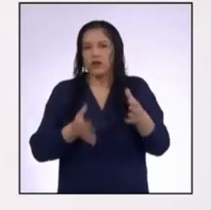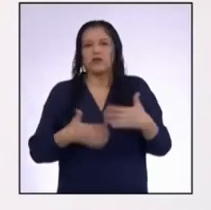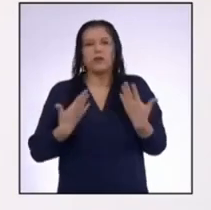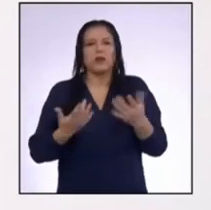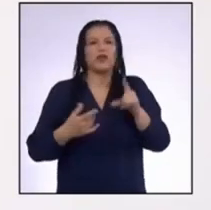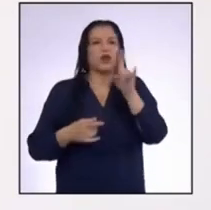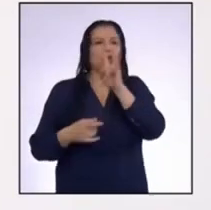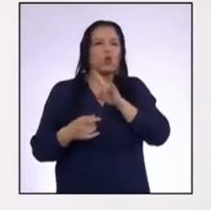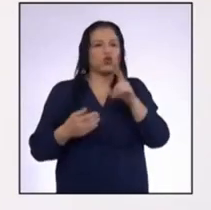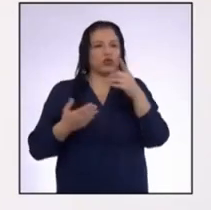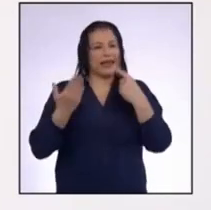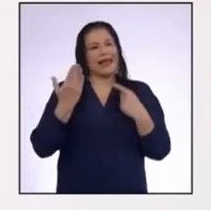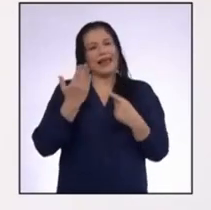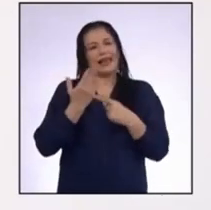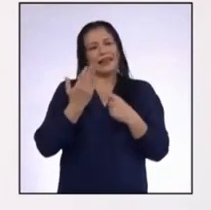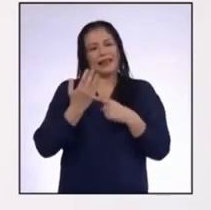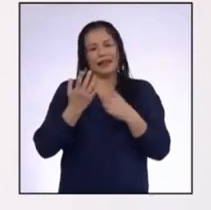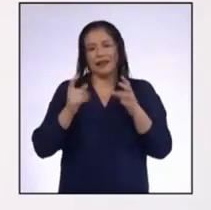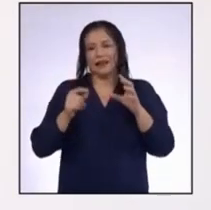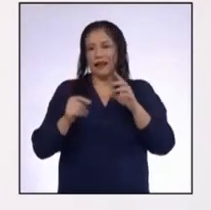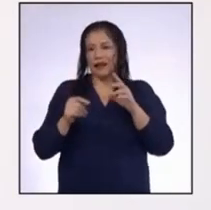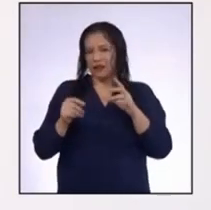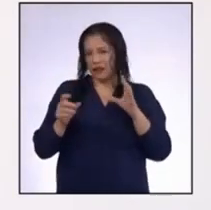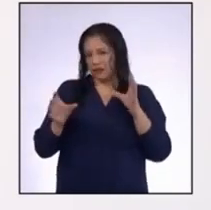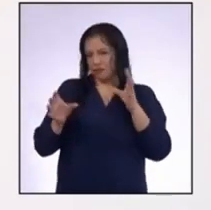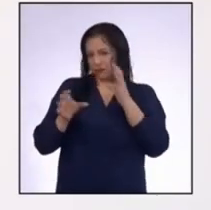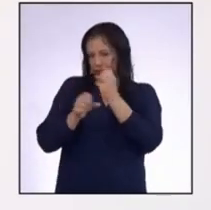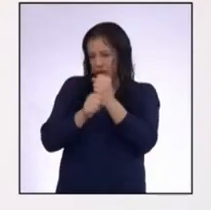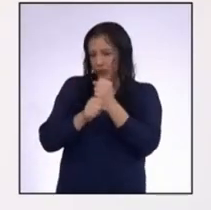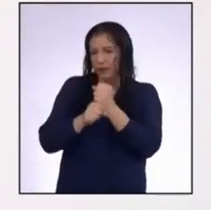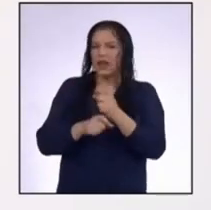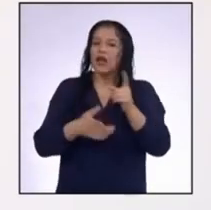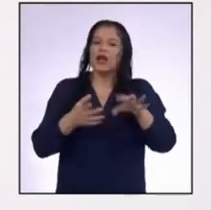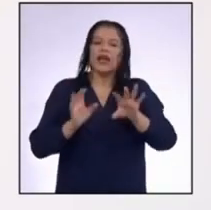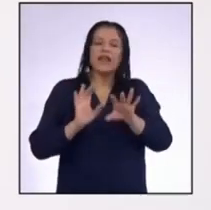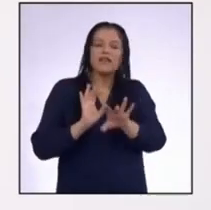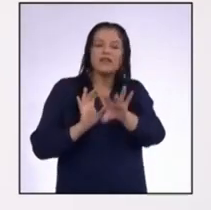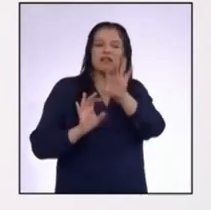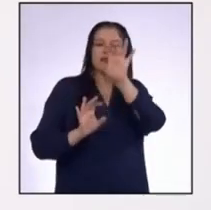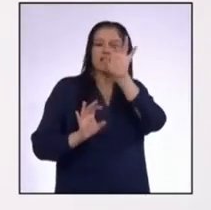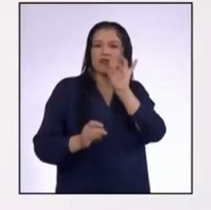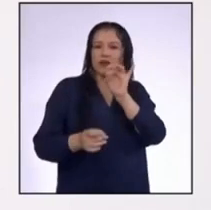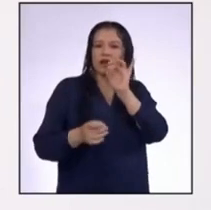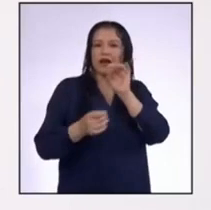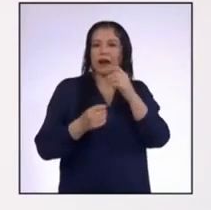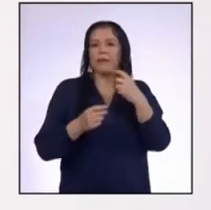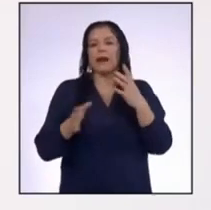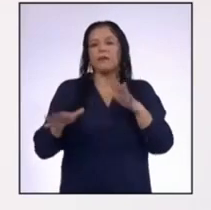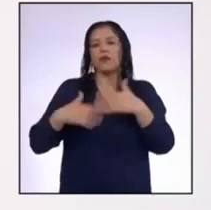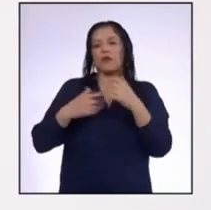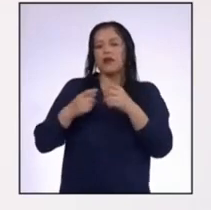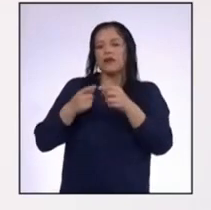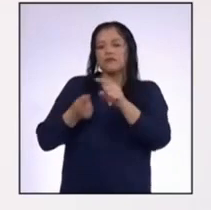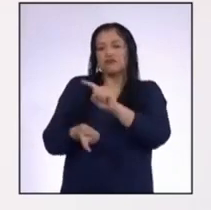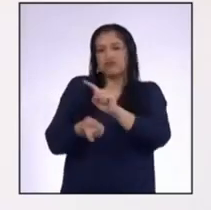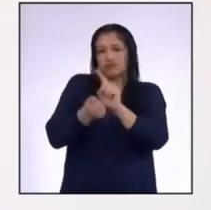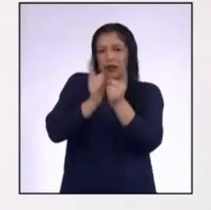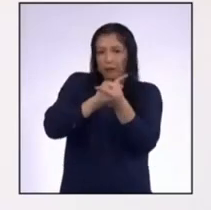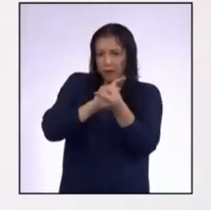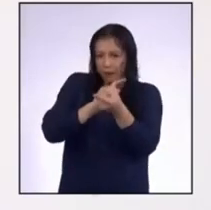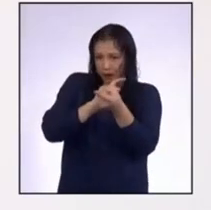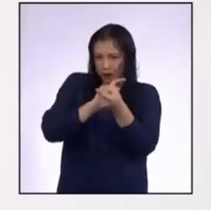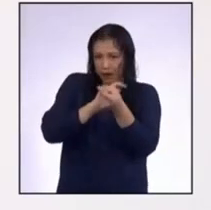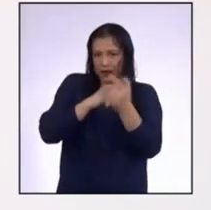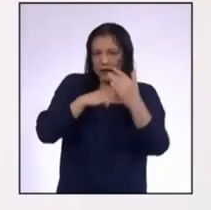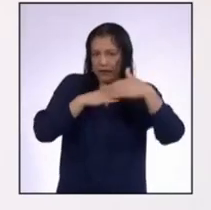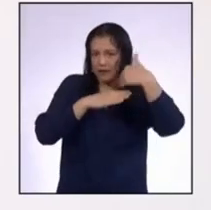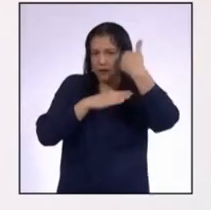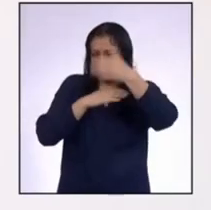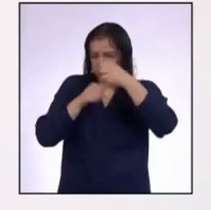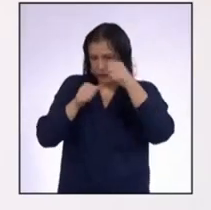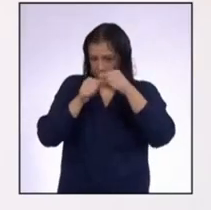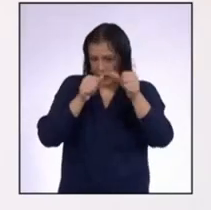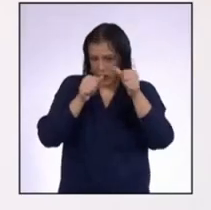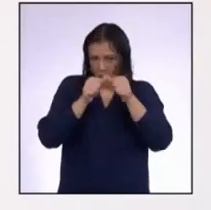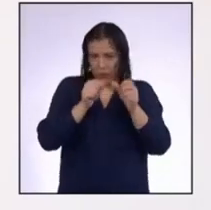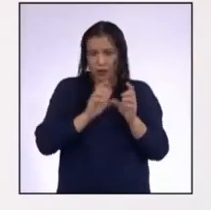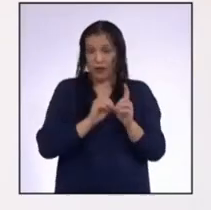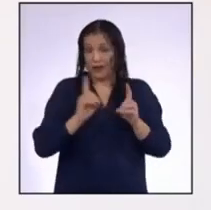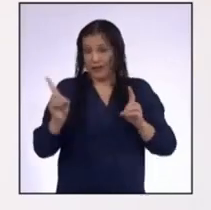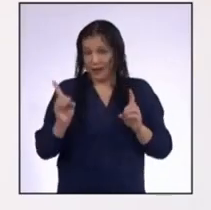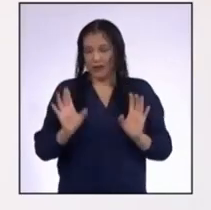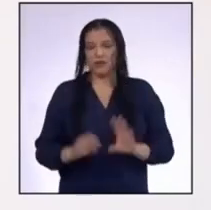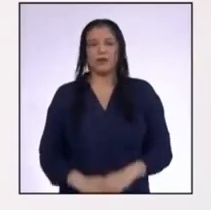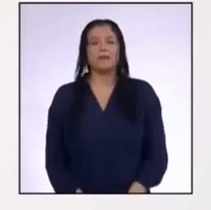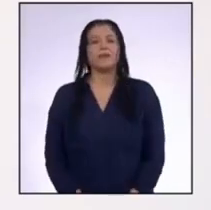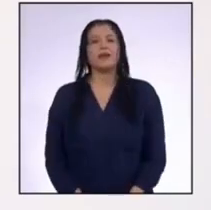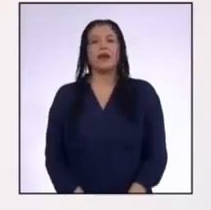utilizar la técnica del redondeo. Consiste en identificar la cifra a redondear y la cifra posterior a ella que está a su